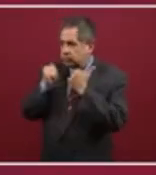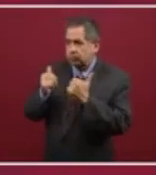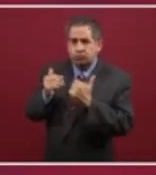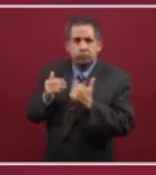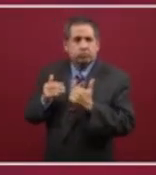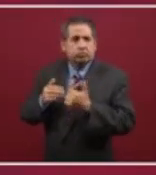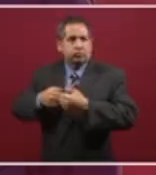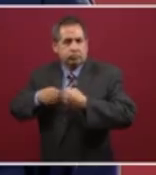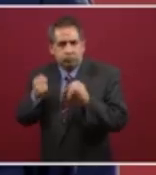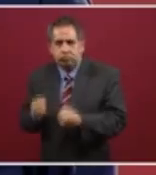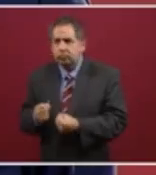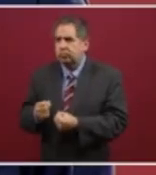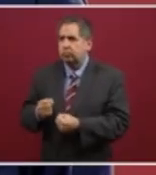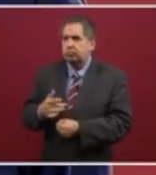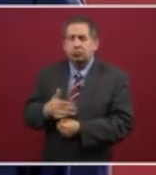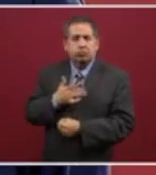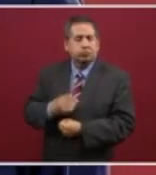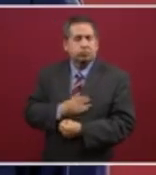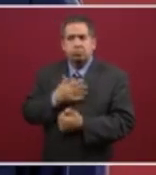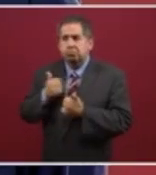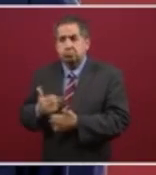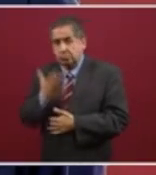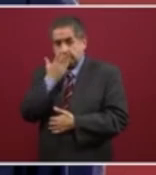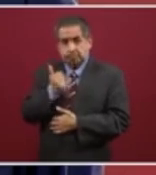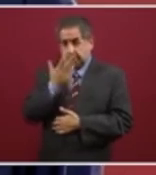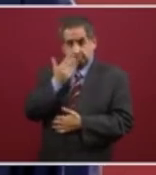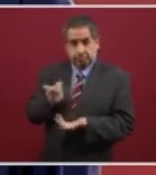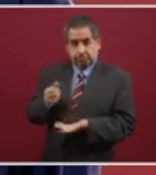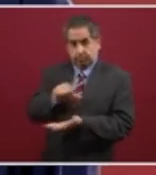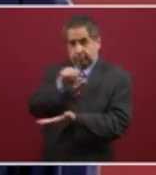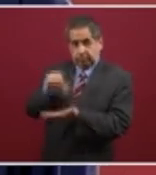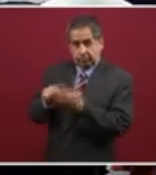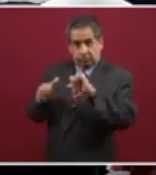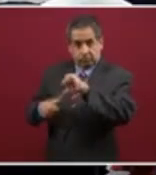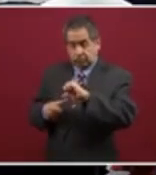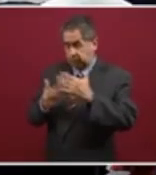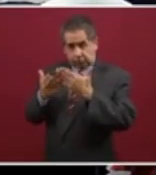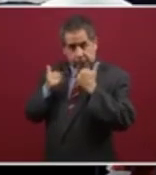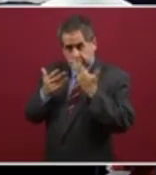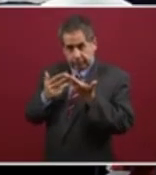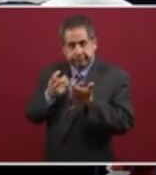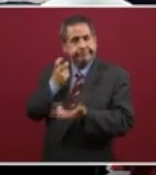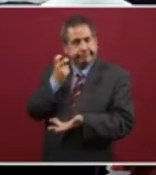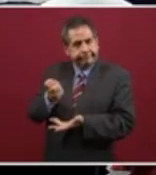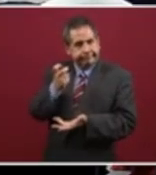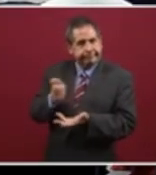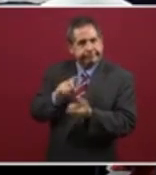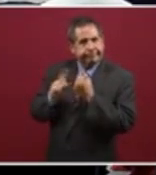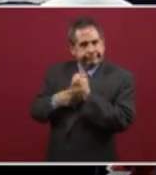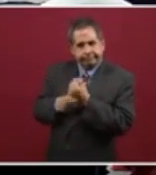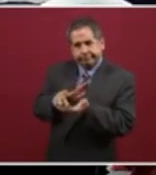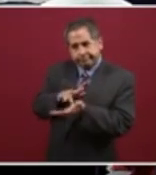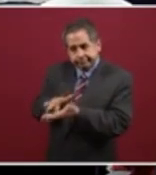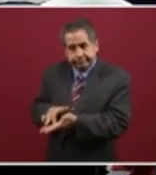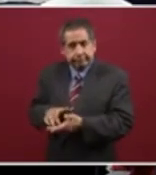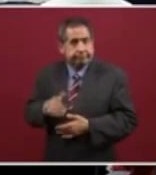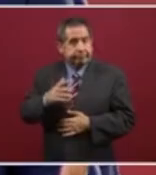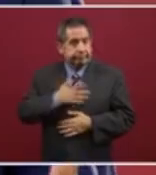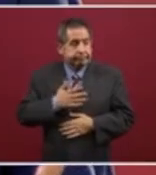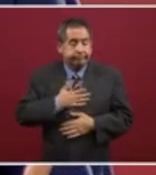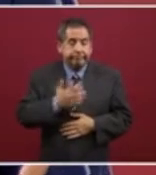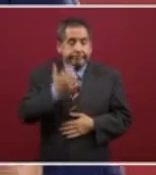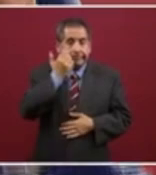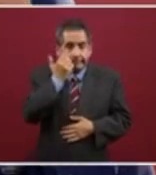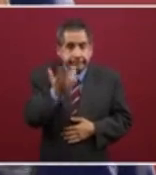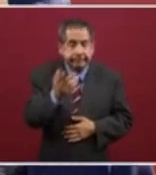bienestar en los países centroamericanos asimismo el presidente expresó su confianza en el avance